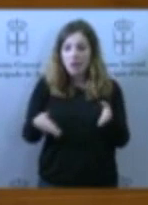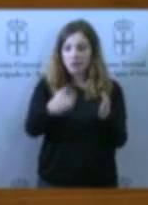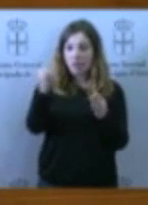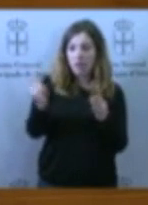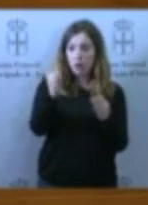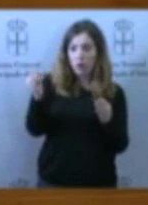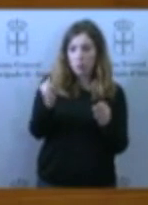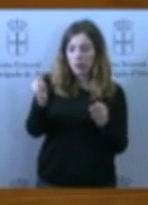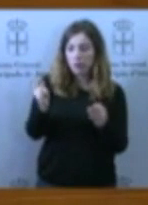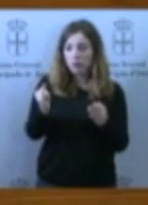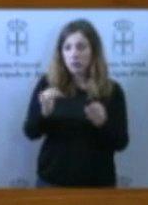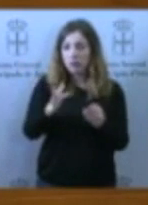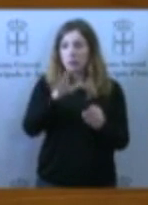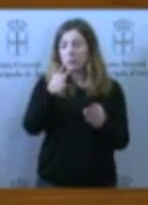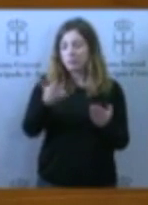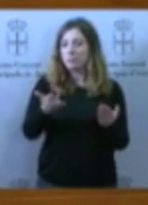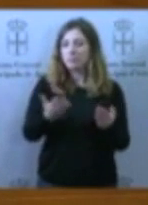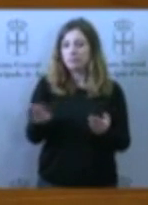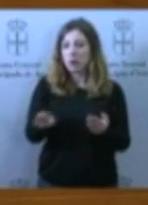más amistosa y amigable.